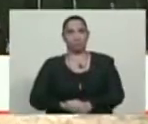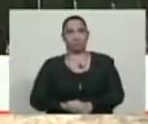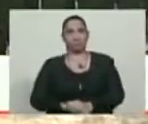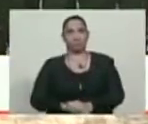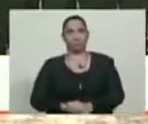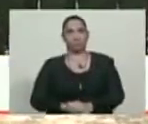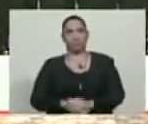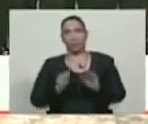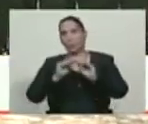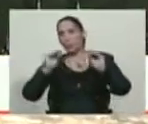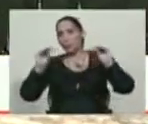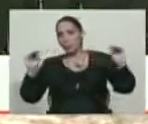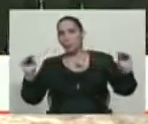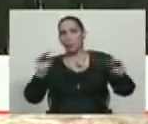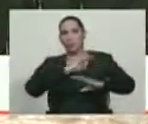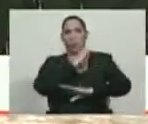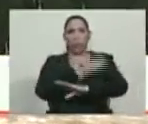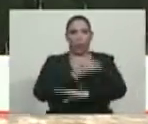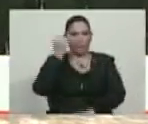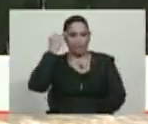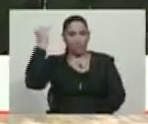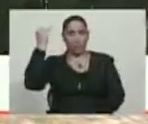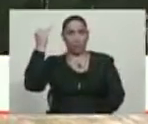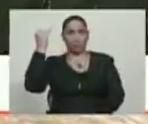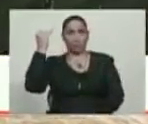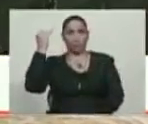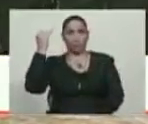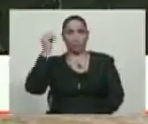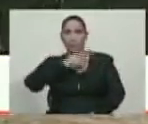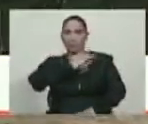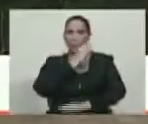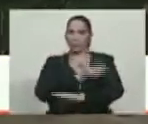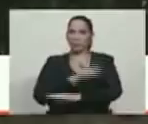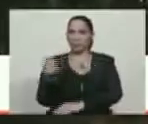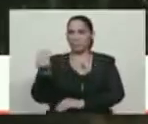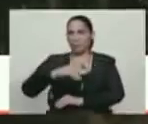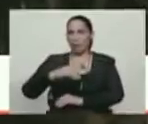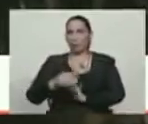a fortalecer la inteligencia, a fortalecerla cada vez más.